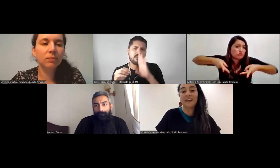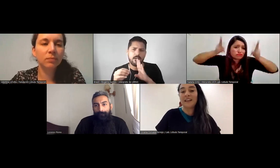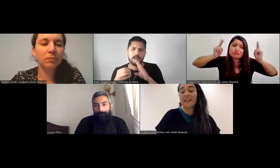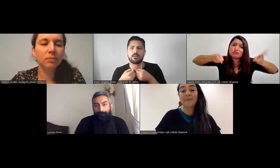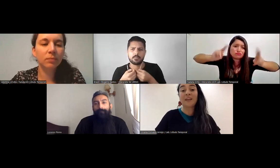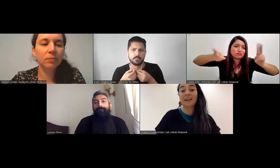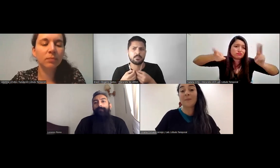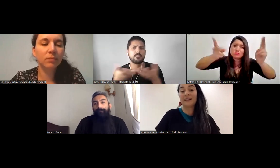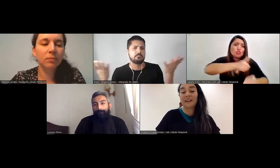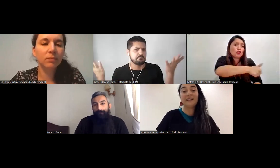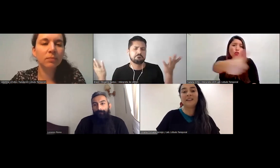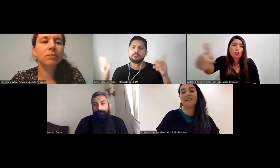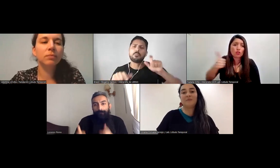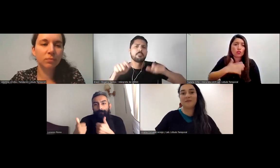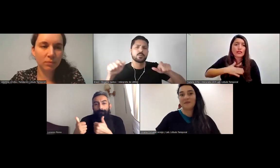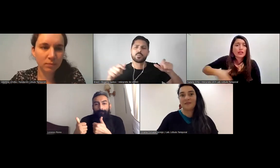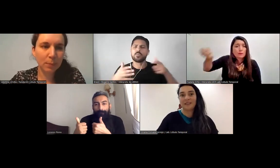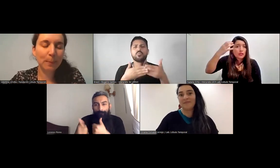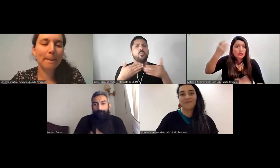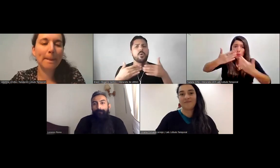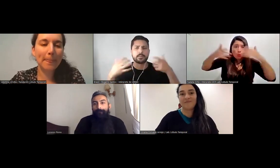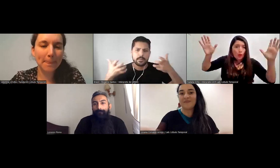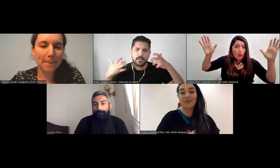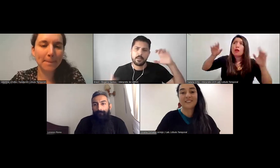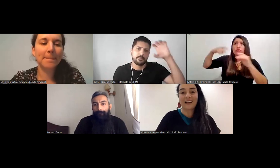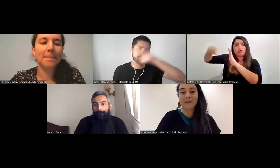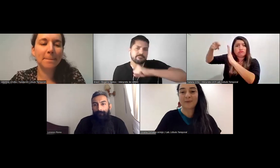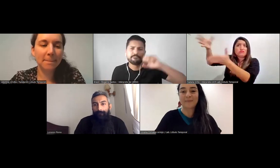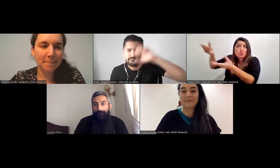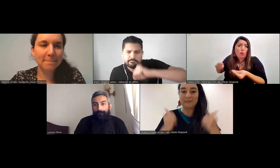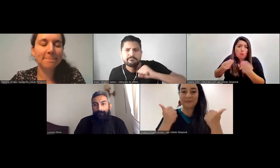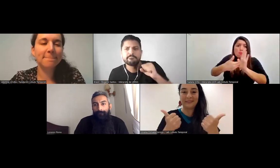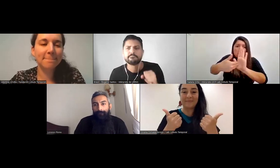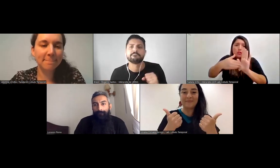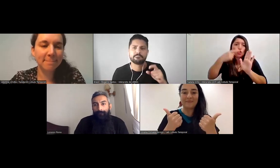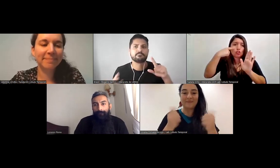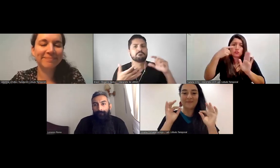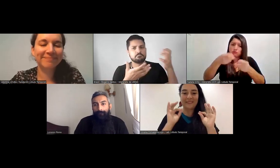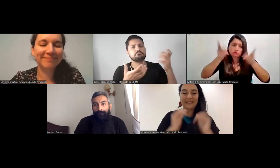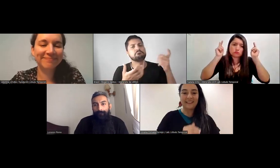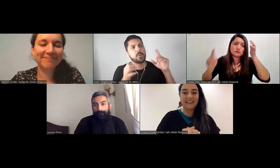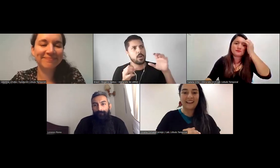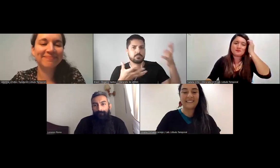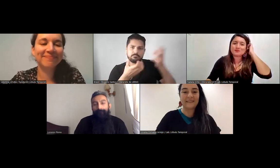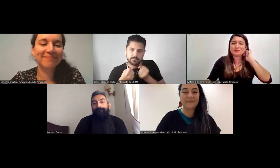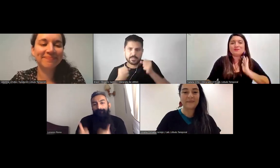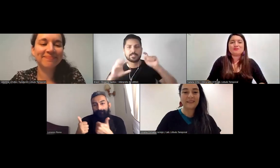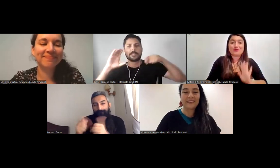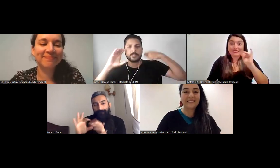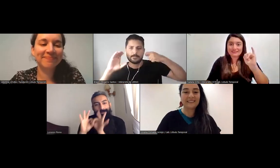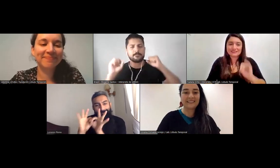quienes quieran aprender y conocer las cápsulas. Sí. Ahí sí.